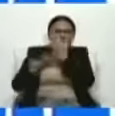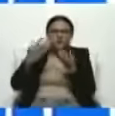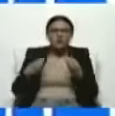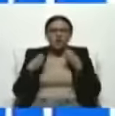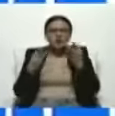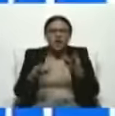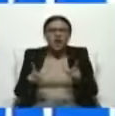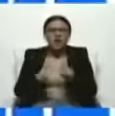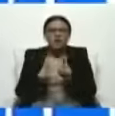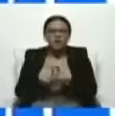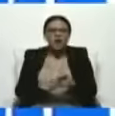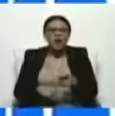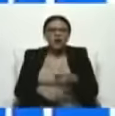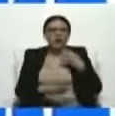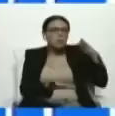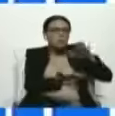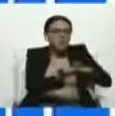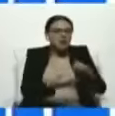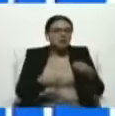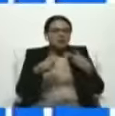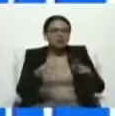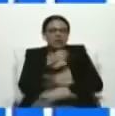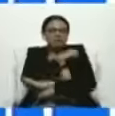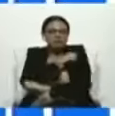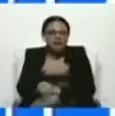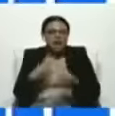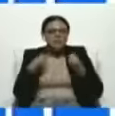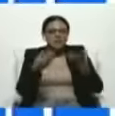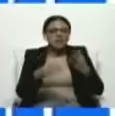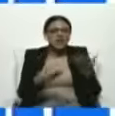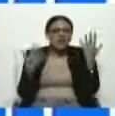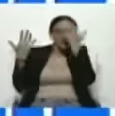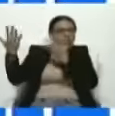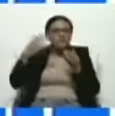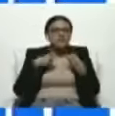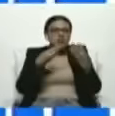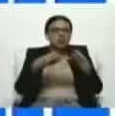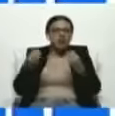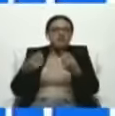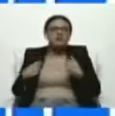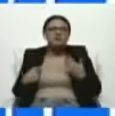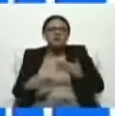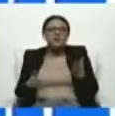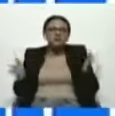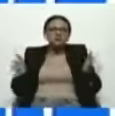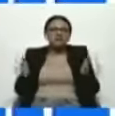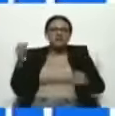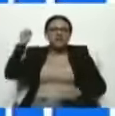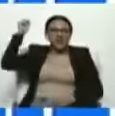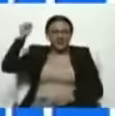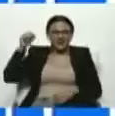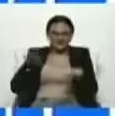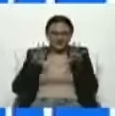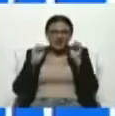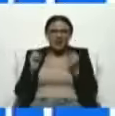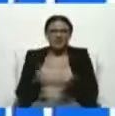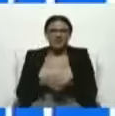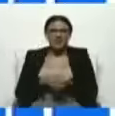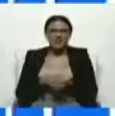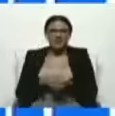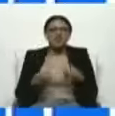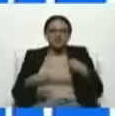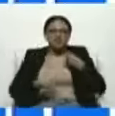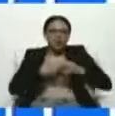violencia, la muerte, el fraude. El verdadero fraude son ellos. El verdadero fraude es todos estos inventos que hacen por los